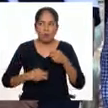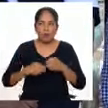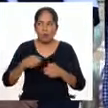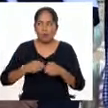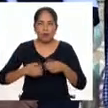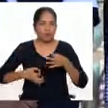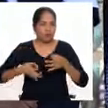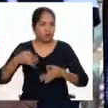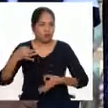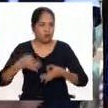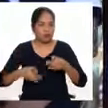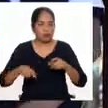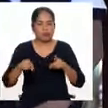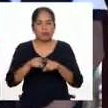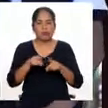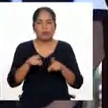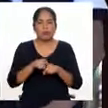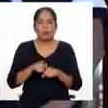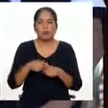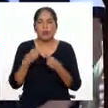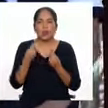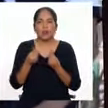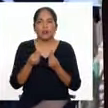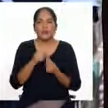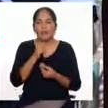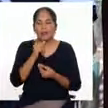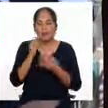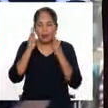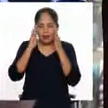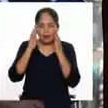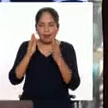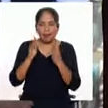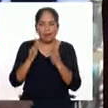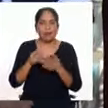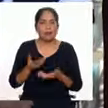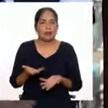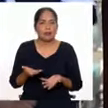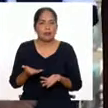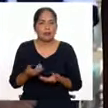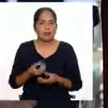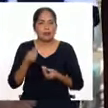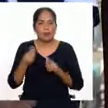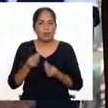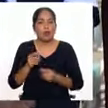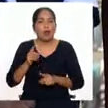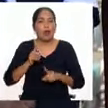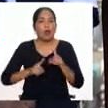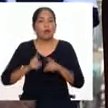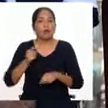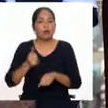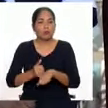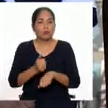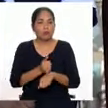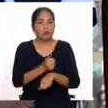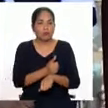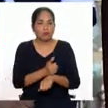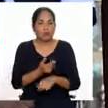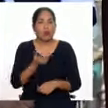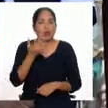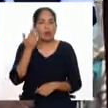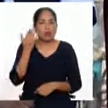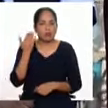pero también por la desidia y por el descuido, porque algunas autoridades